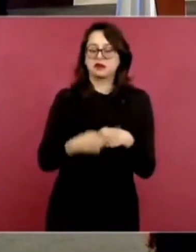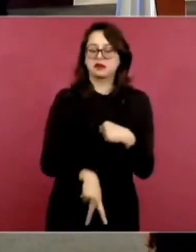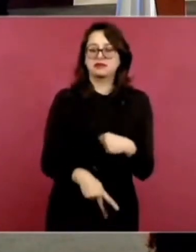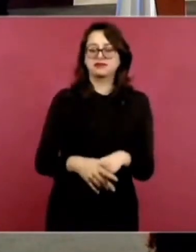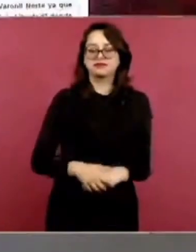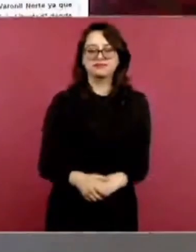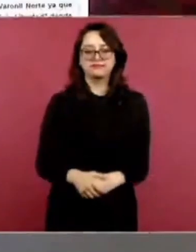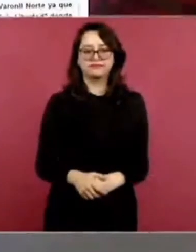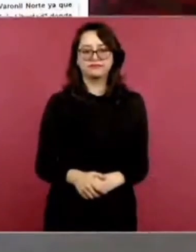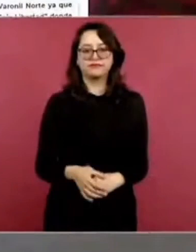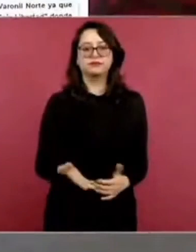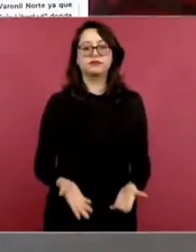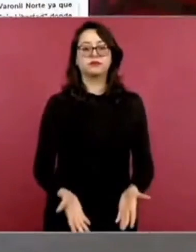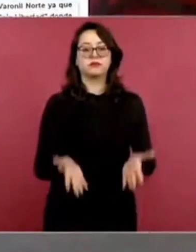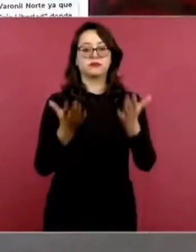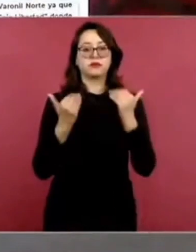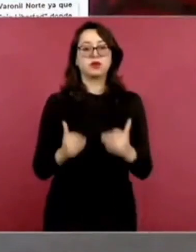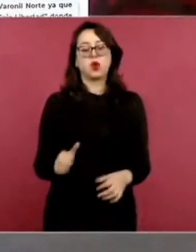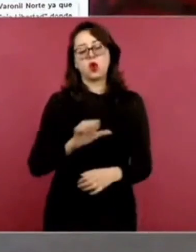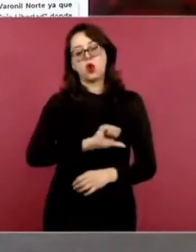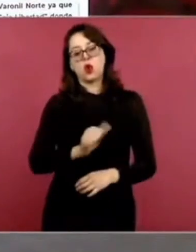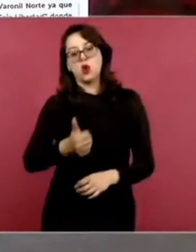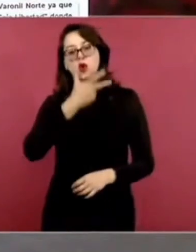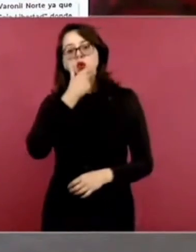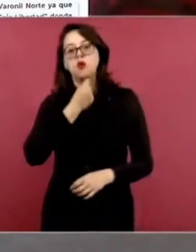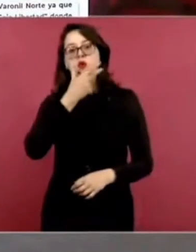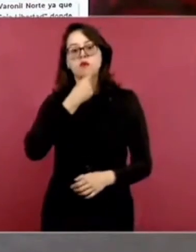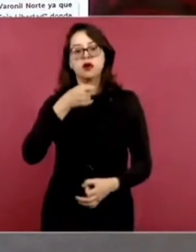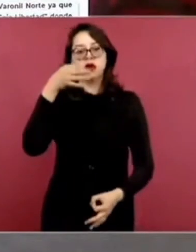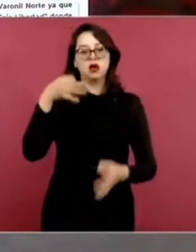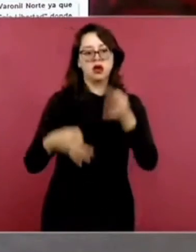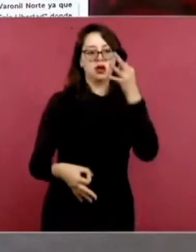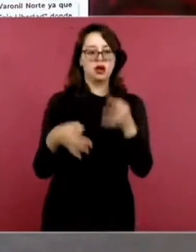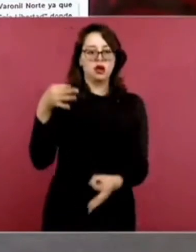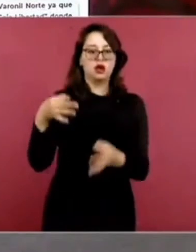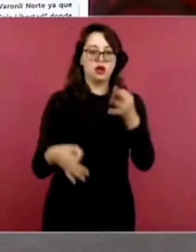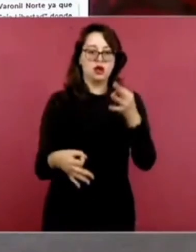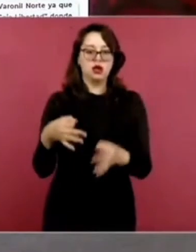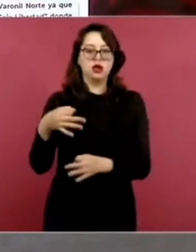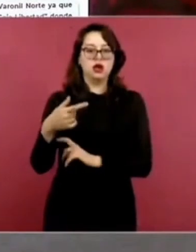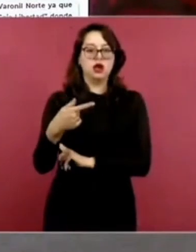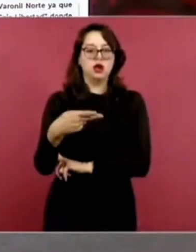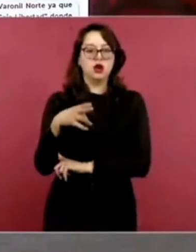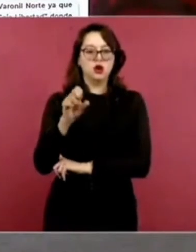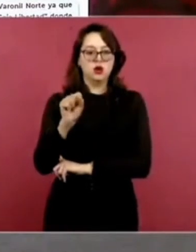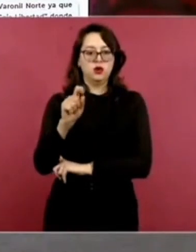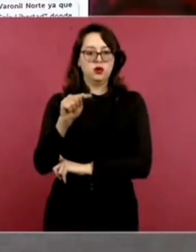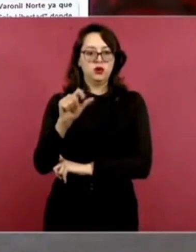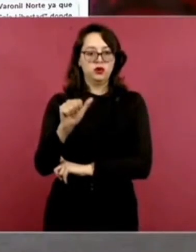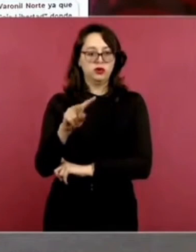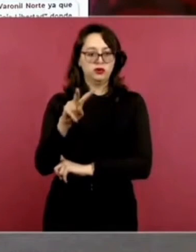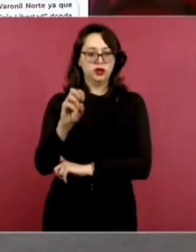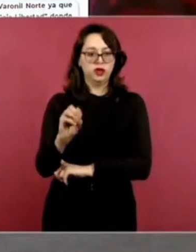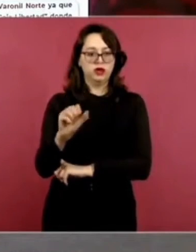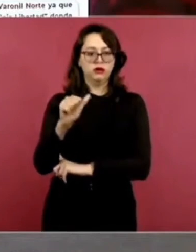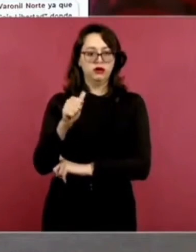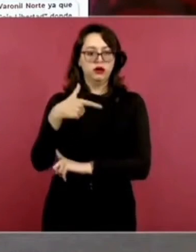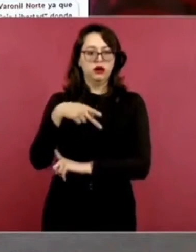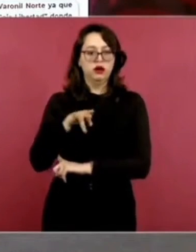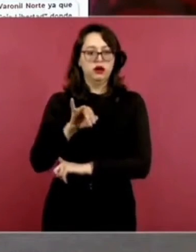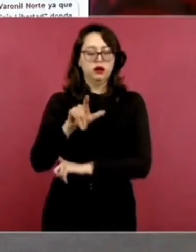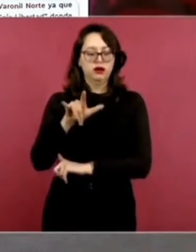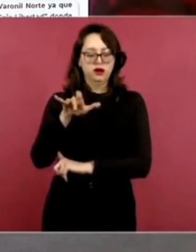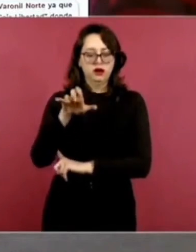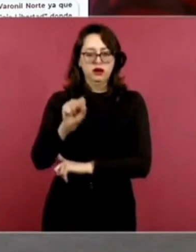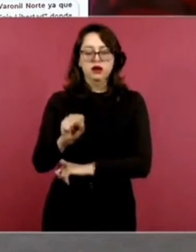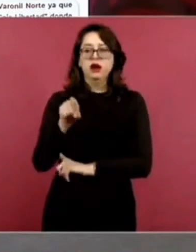Tenemos el caso del juez de distrito especializado en el sistema penal acusatorio del Centro de Justicia Penal Federal en